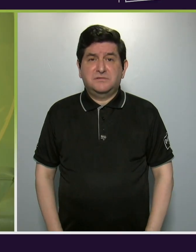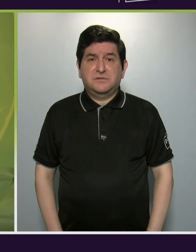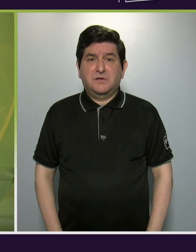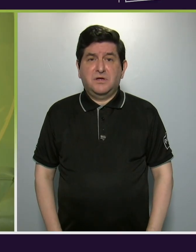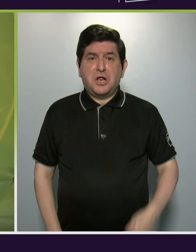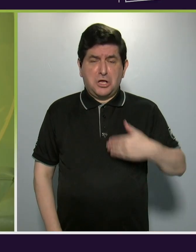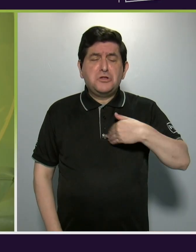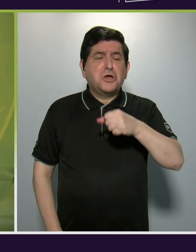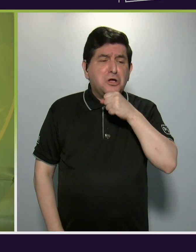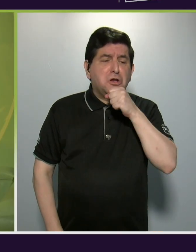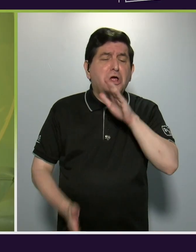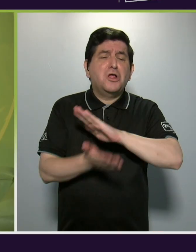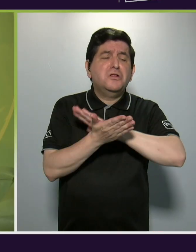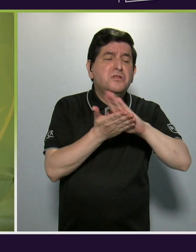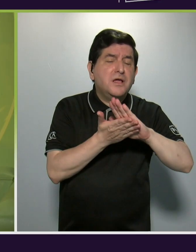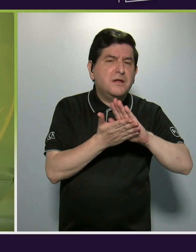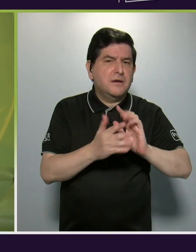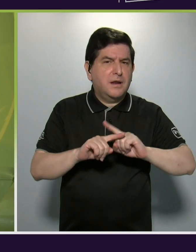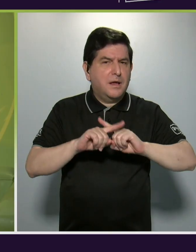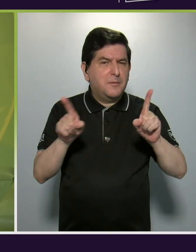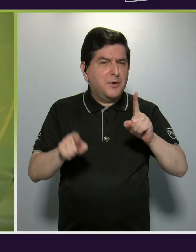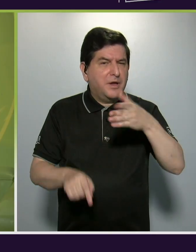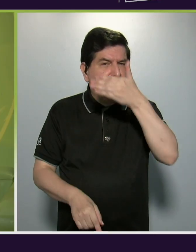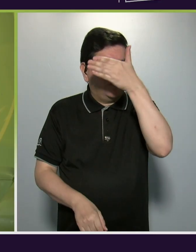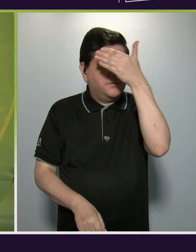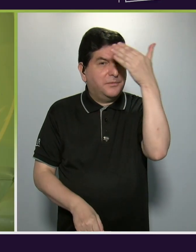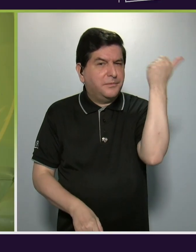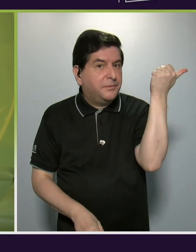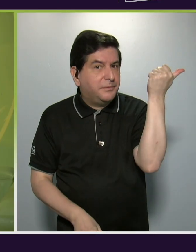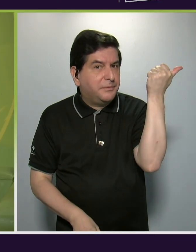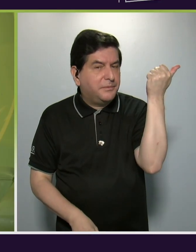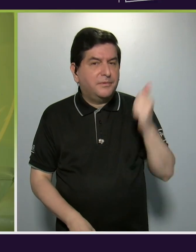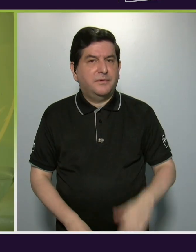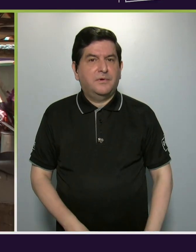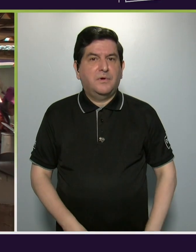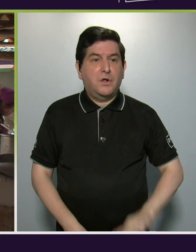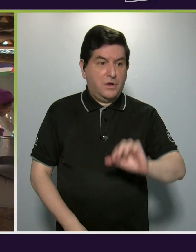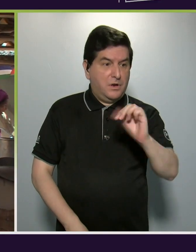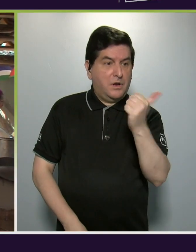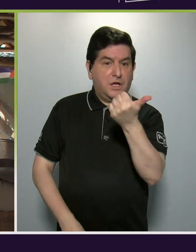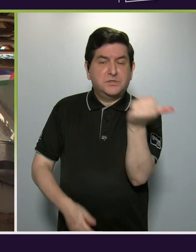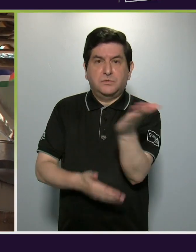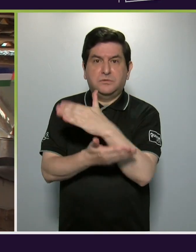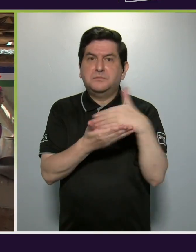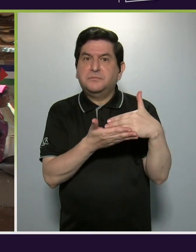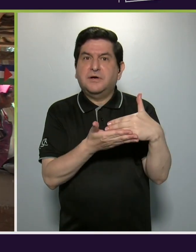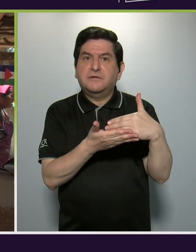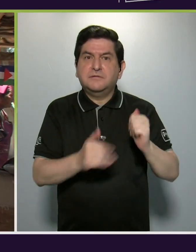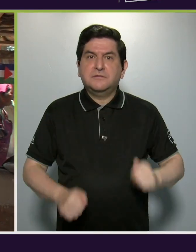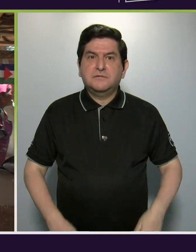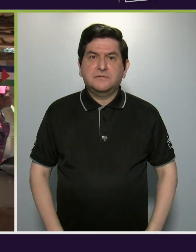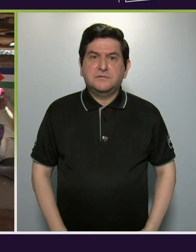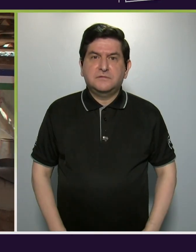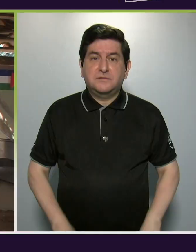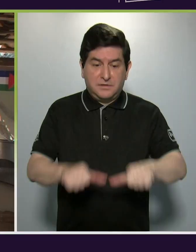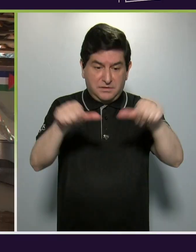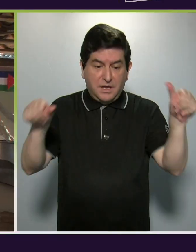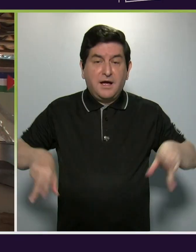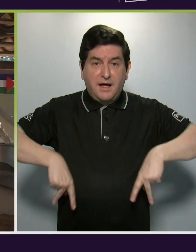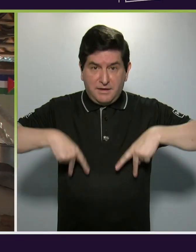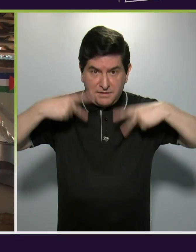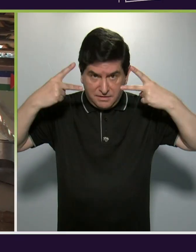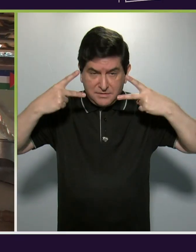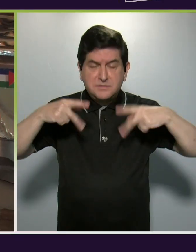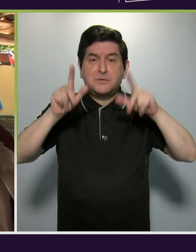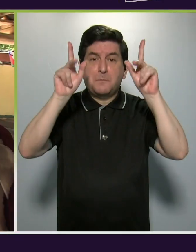una vejez digna, pero no se está tomando en consideración el resto, ¿verdad?, de áreas de la vida en las que